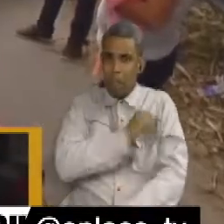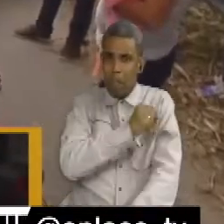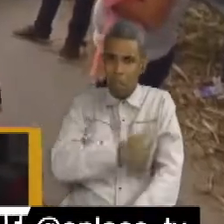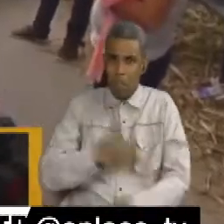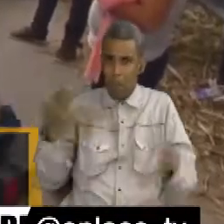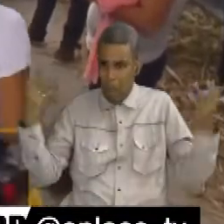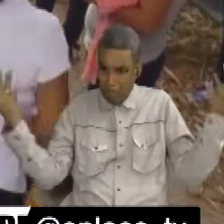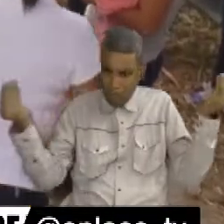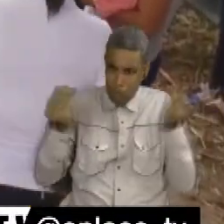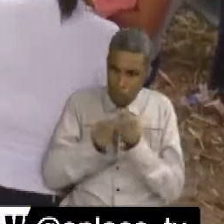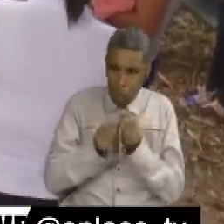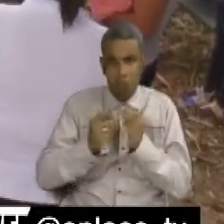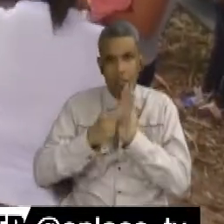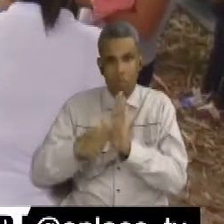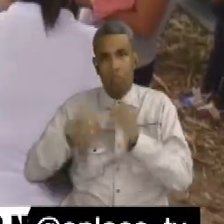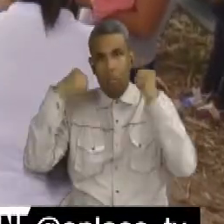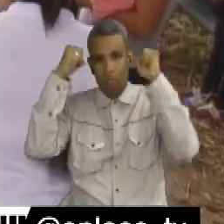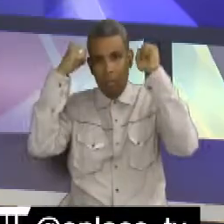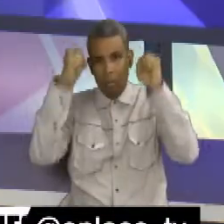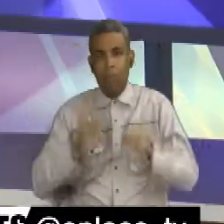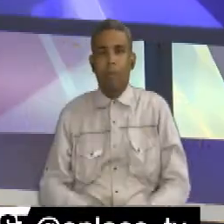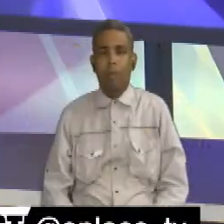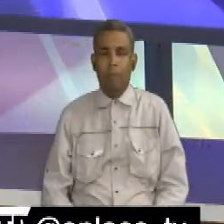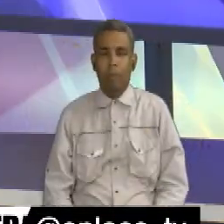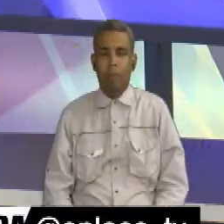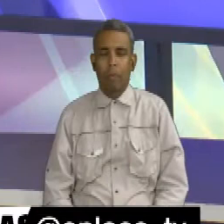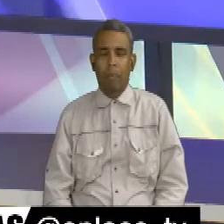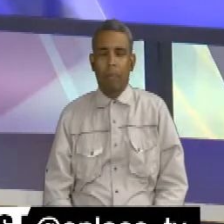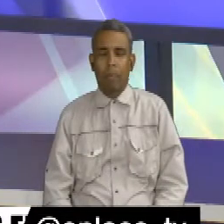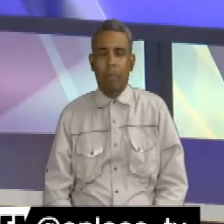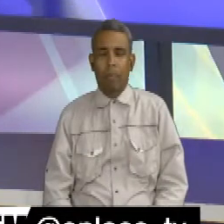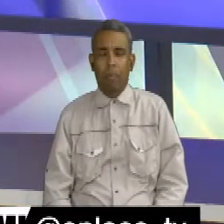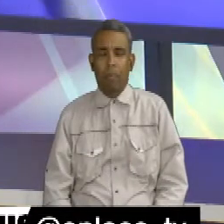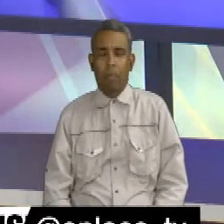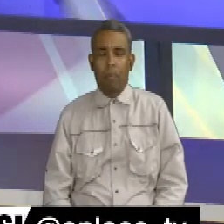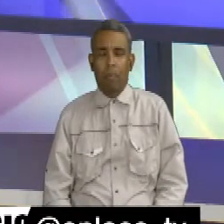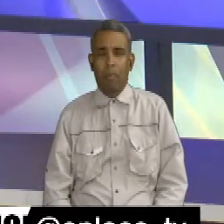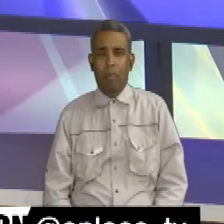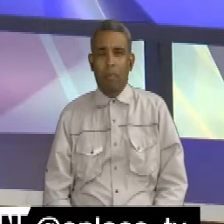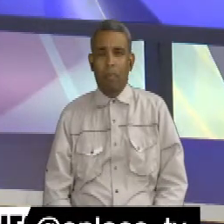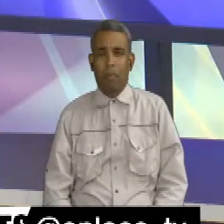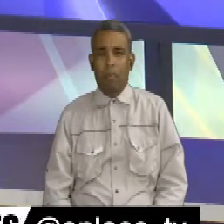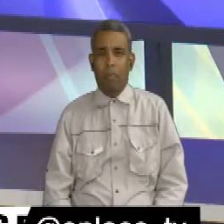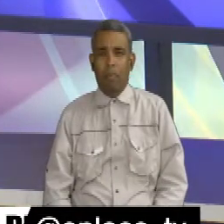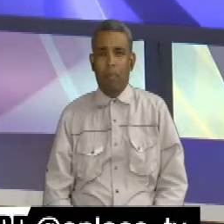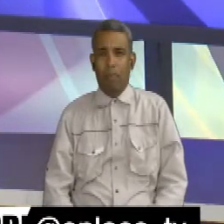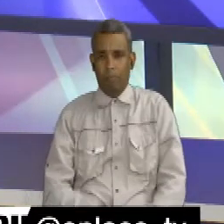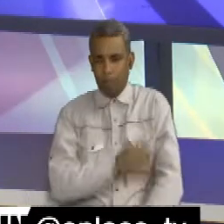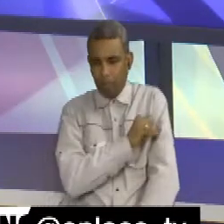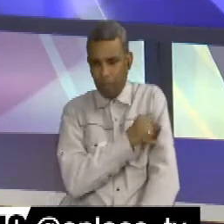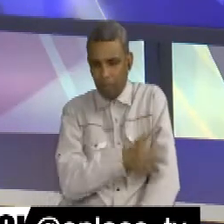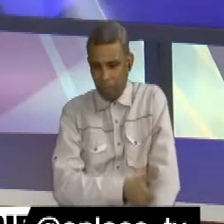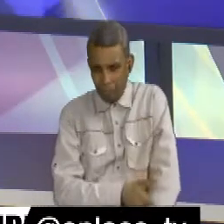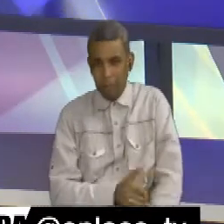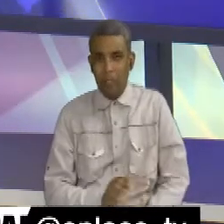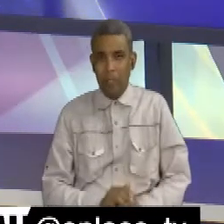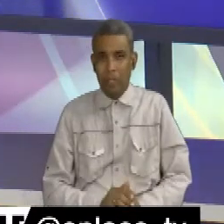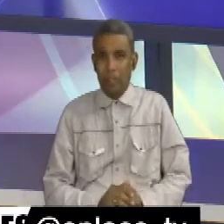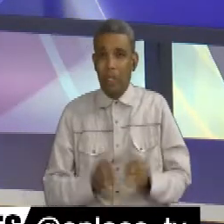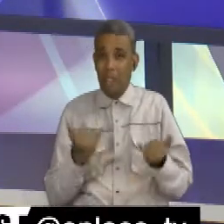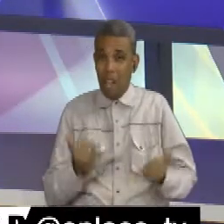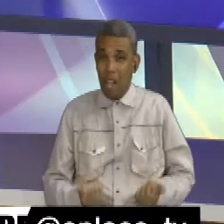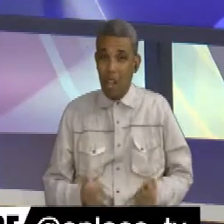sus reclamos al gobierno nacional. Y además de las protestas de los docentes de Yondó, se suma la de los trabajadores de la salud